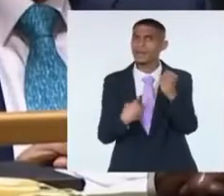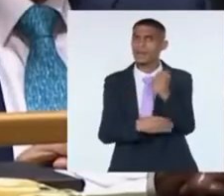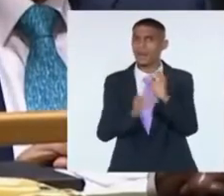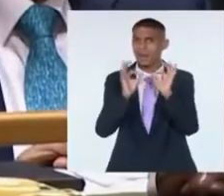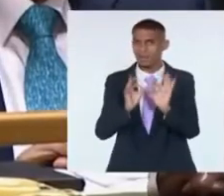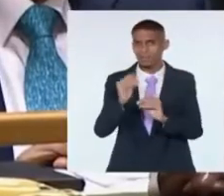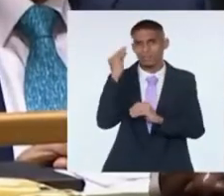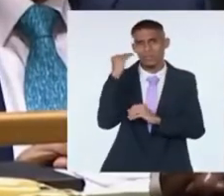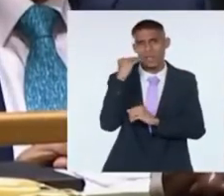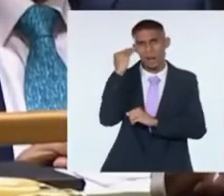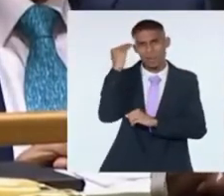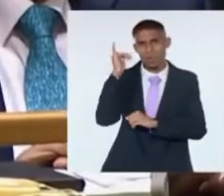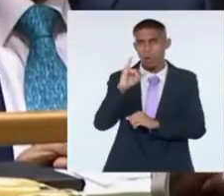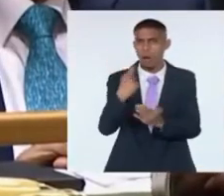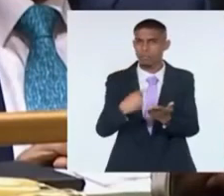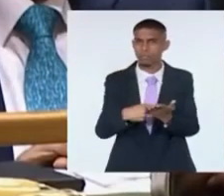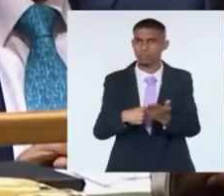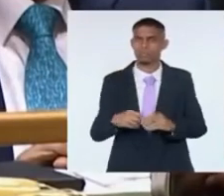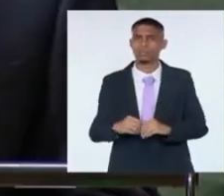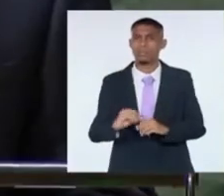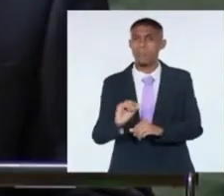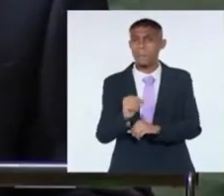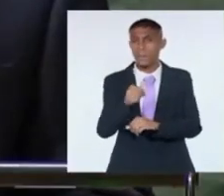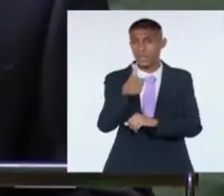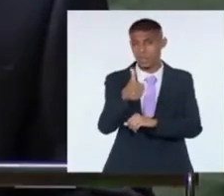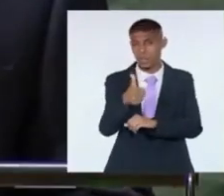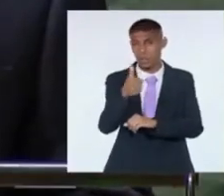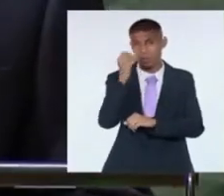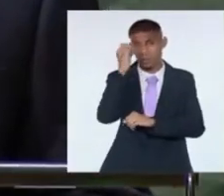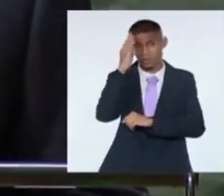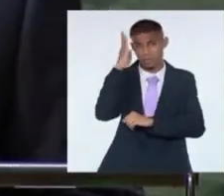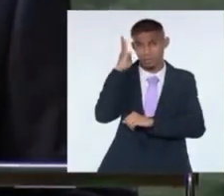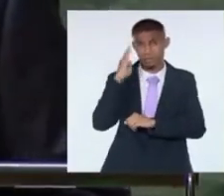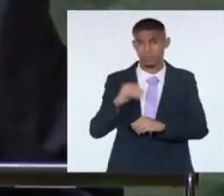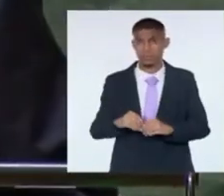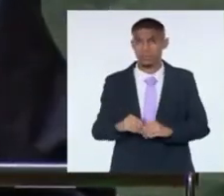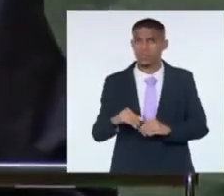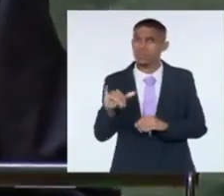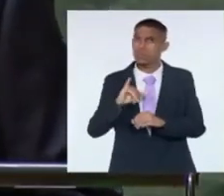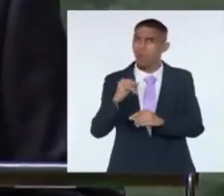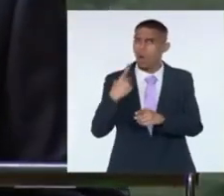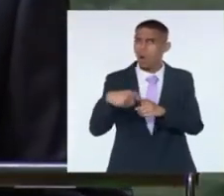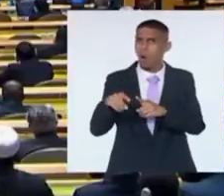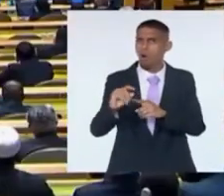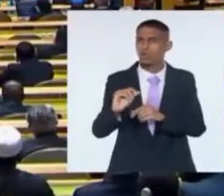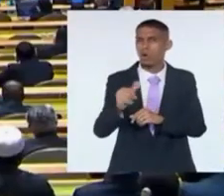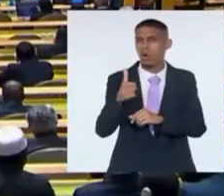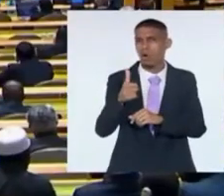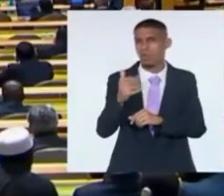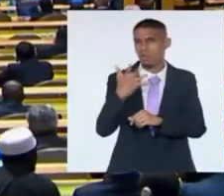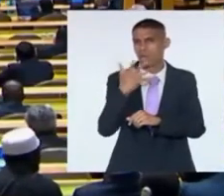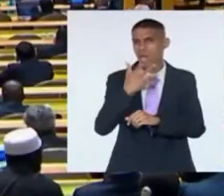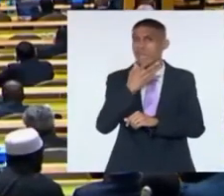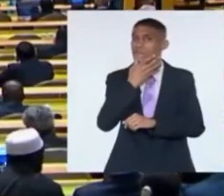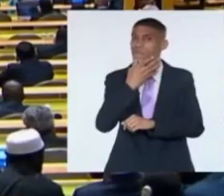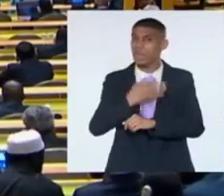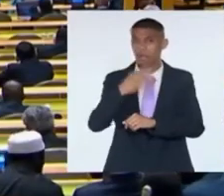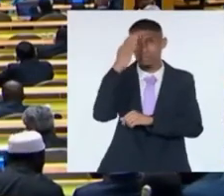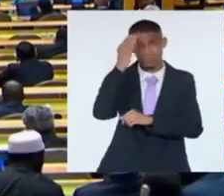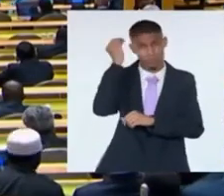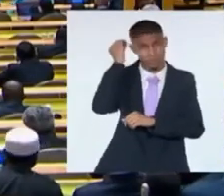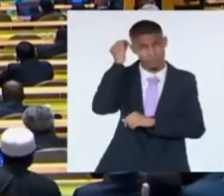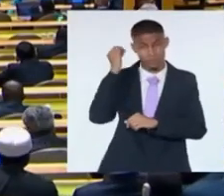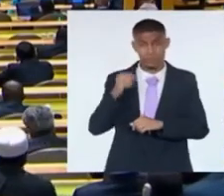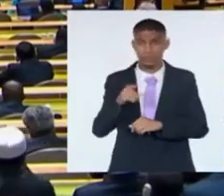acceso a la financiación el presidente de la república como lo hicieran sus predecesores Fidel y Raúl Castro y el mismo hace cinco años